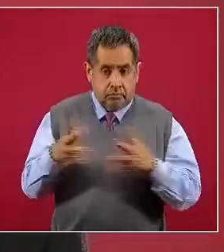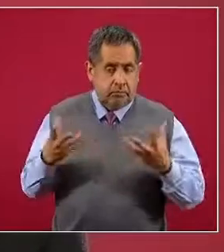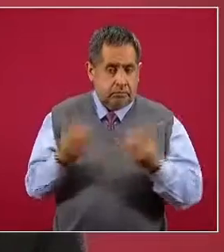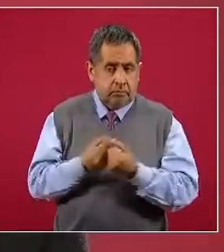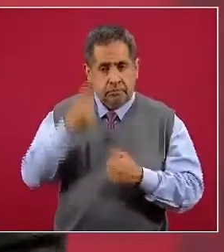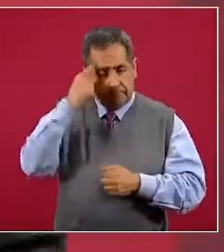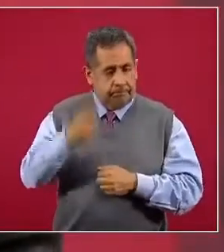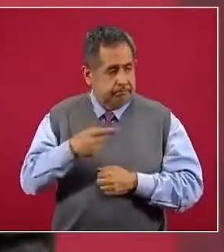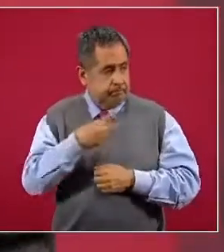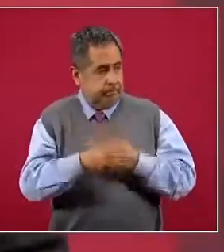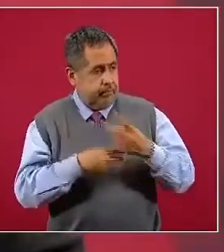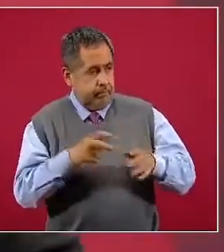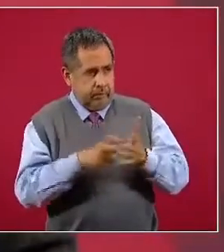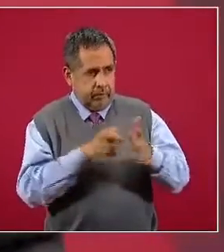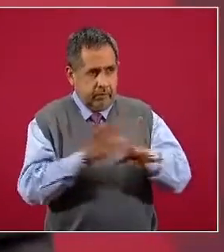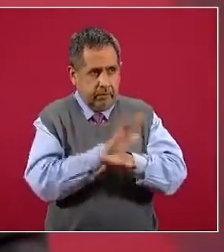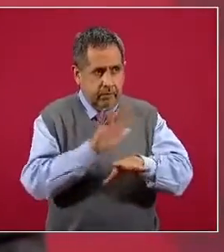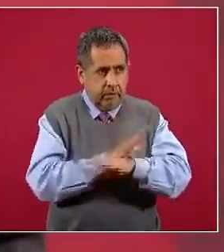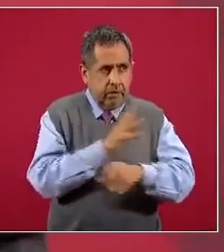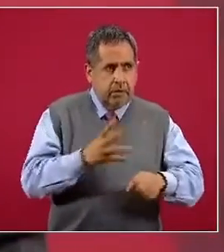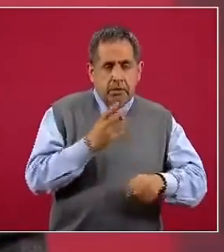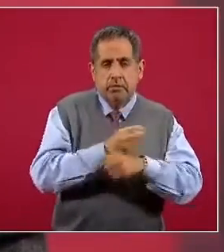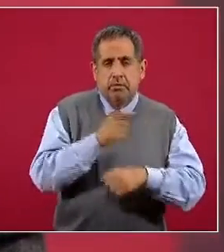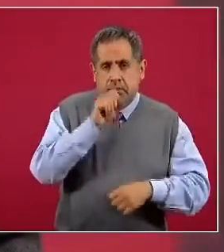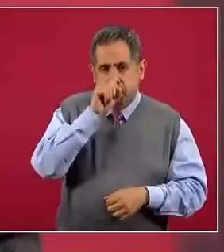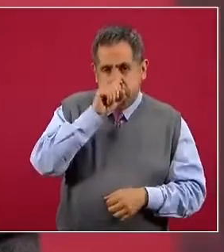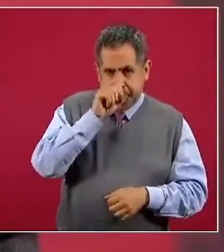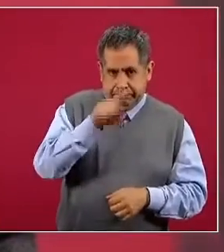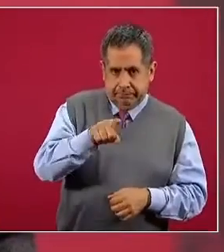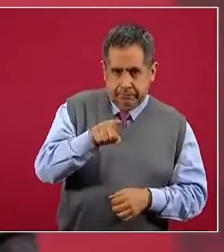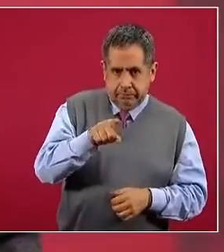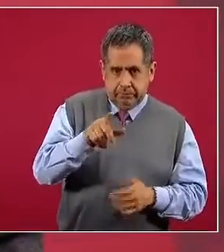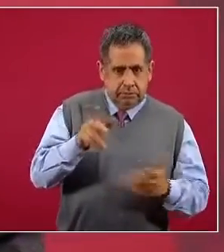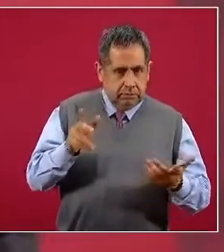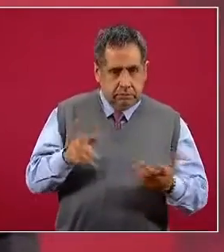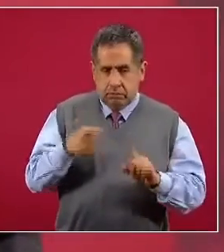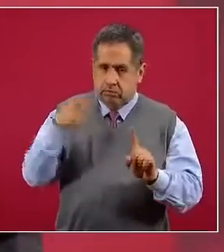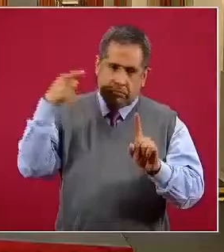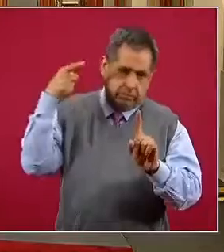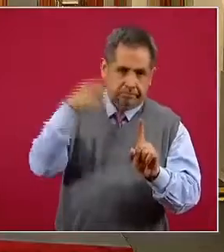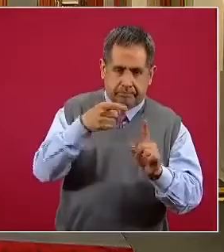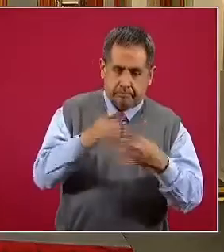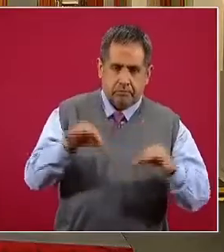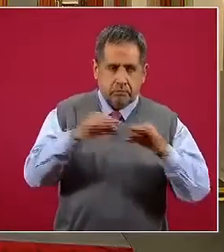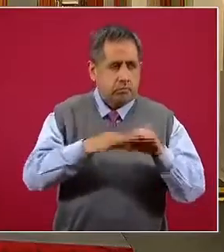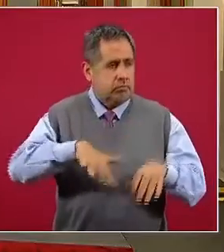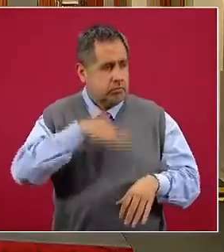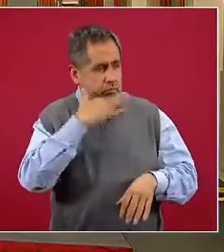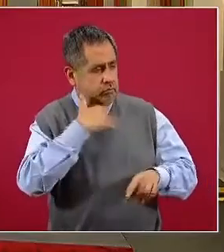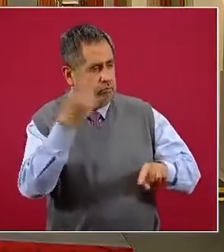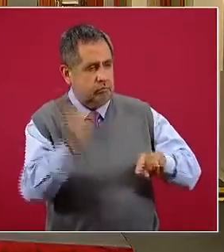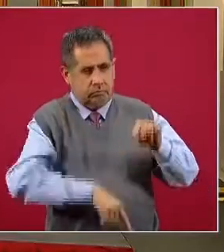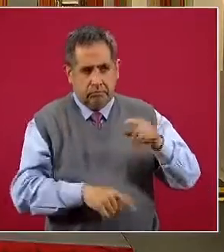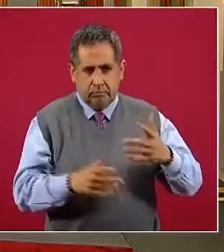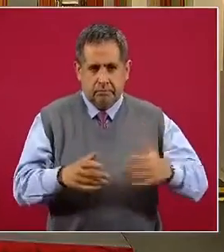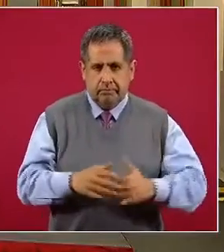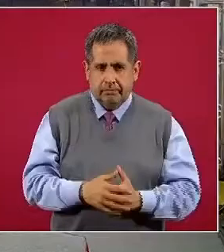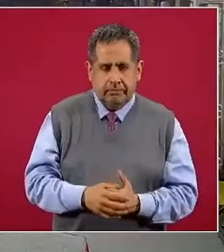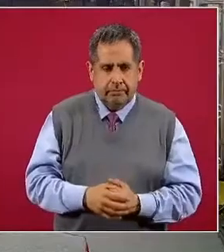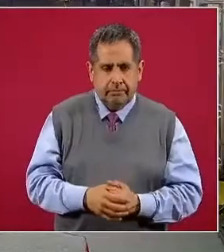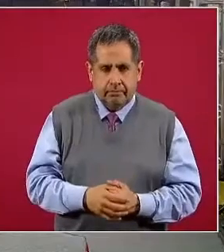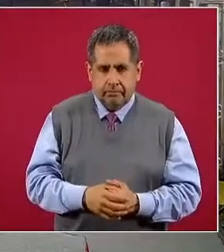para modificar las cosas y la agenda sigue siendo la misma, prioridad, eliminar la corrupción. Entonces,